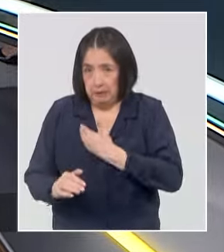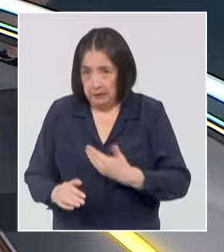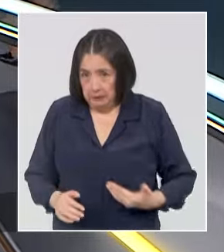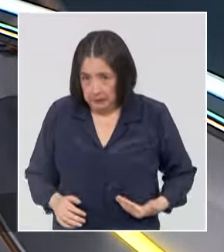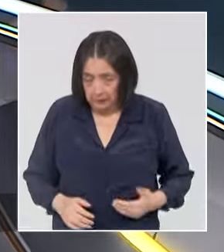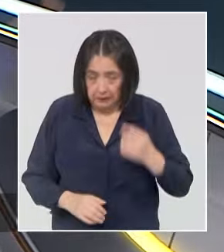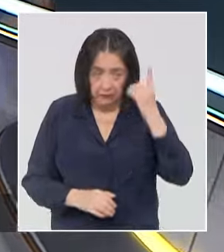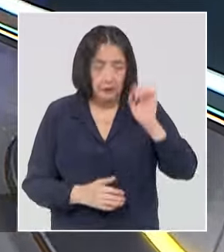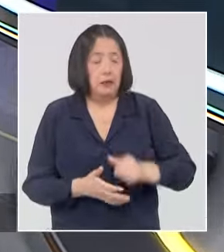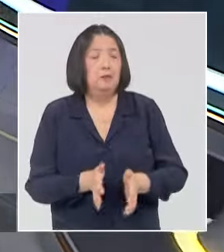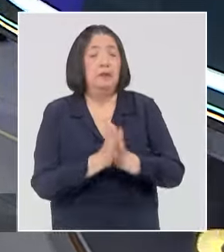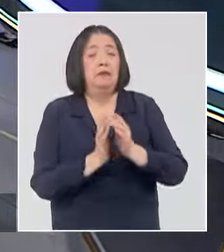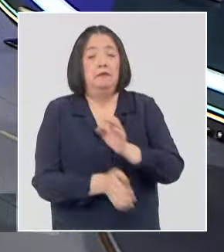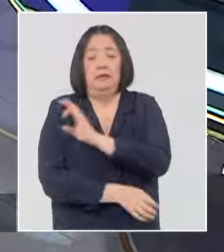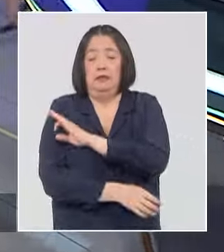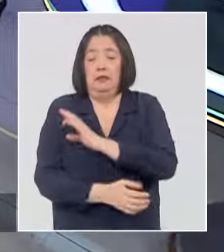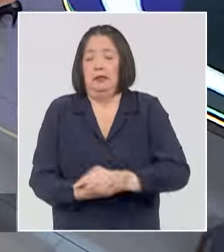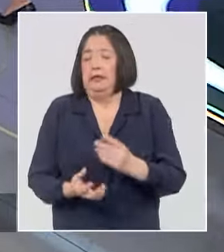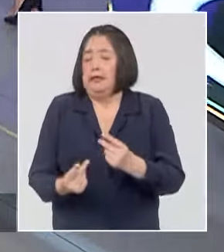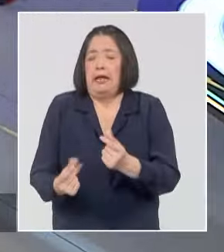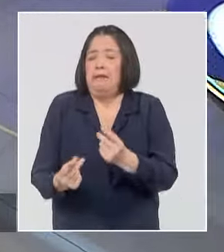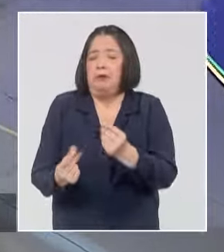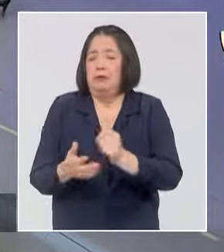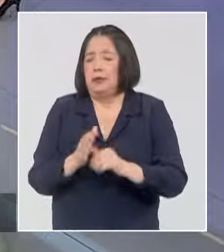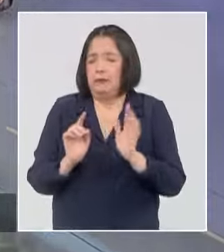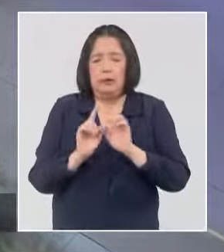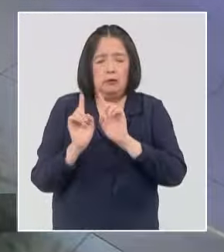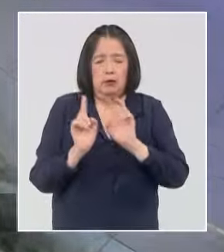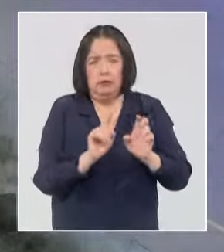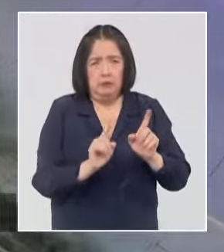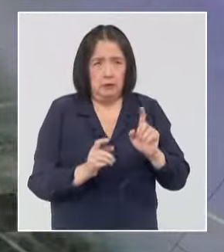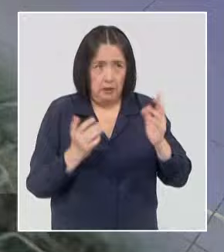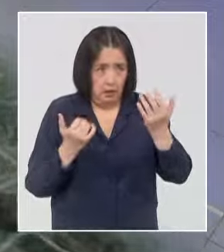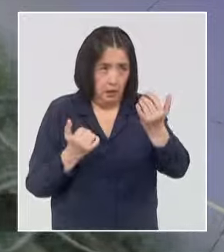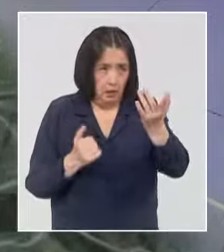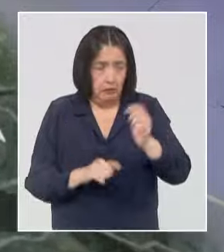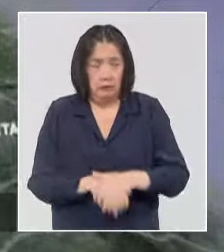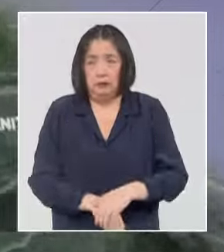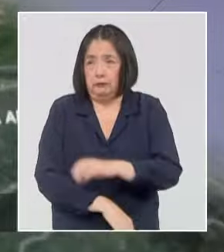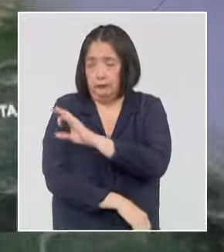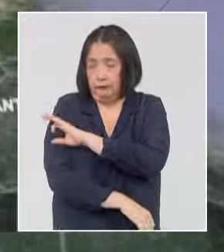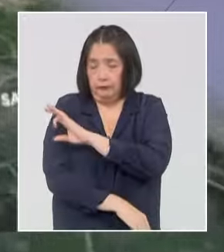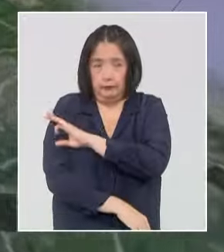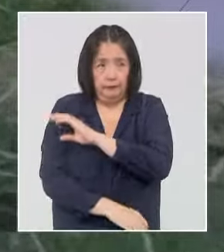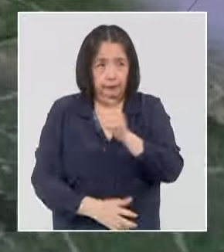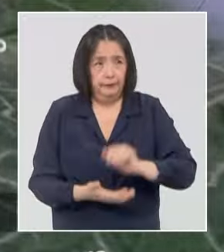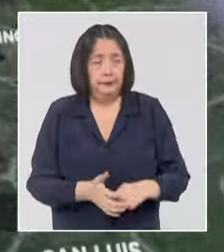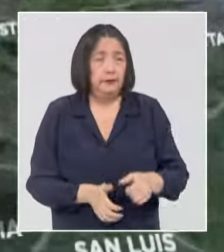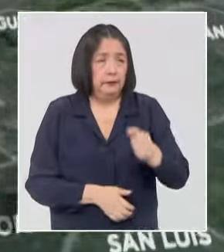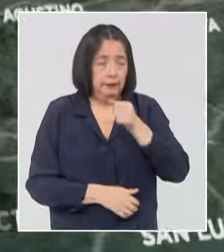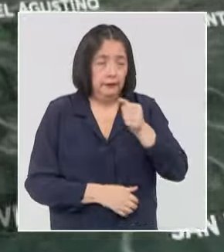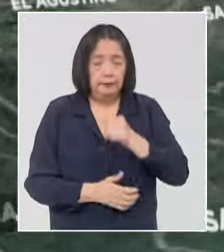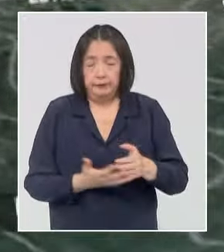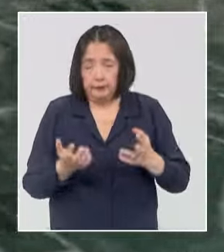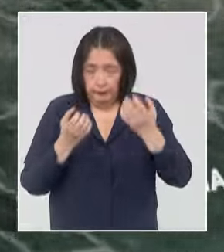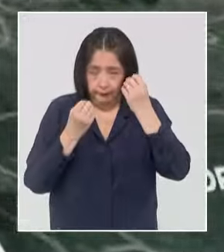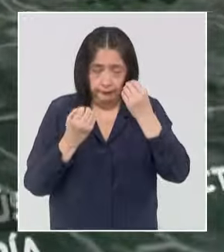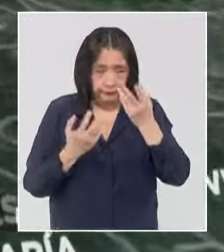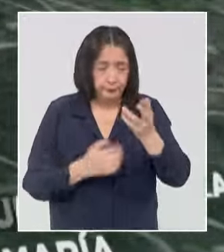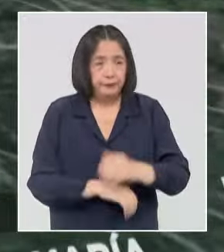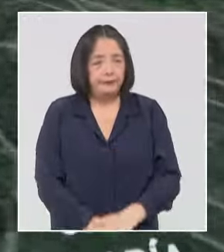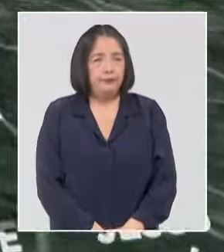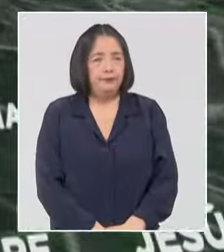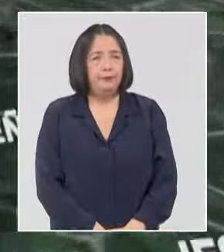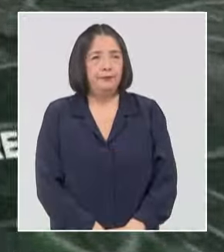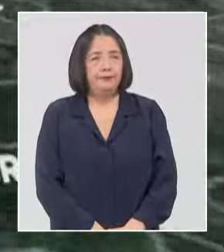pedido que el Ministerio Público le tome su declaración lo más pronto posible. Hay novedades justamente a la Fiscalía de la Nación. Karina Castro nos informa. ¿Cómo estás?